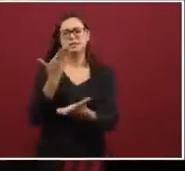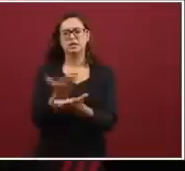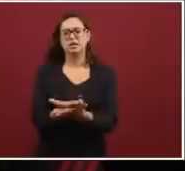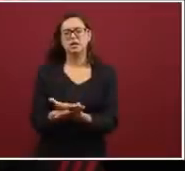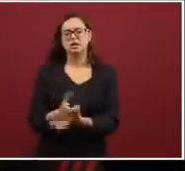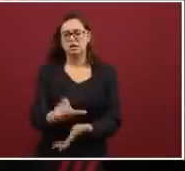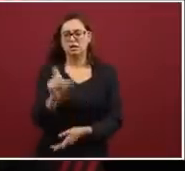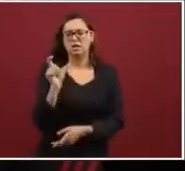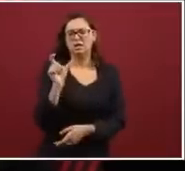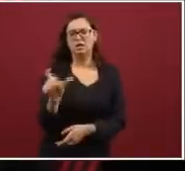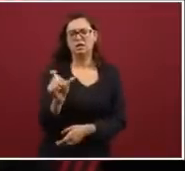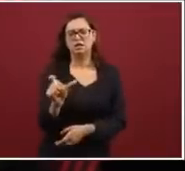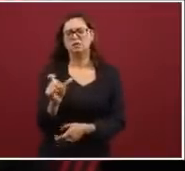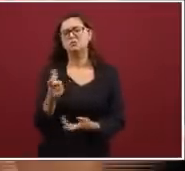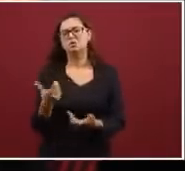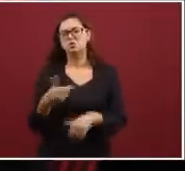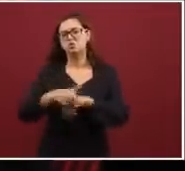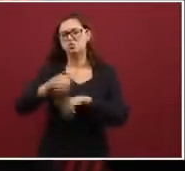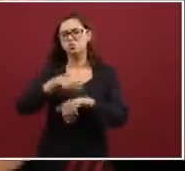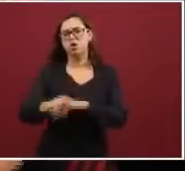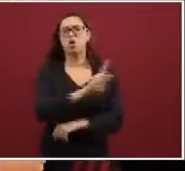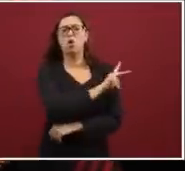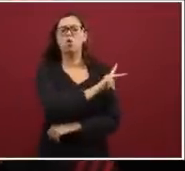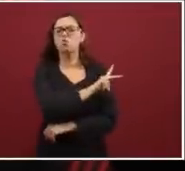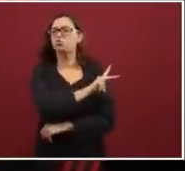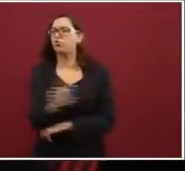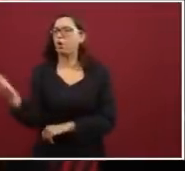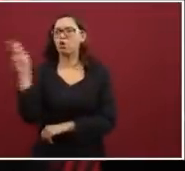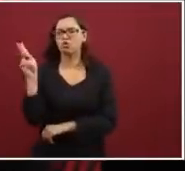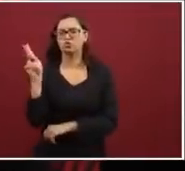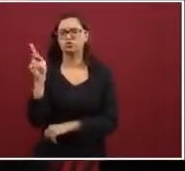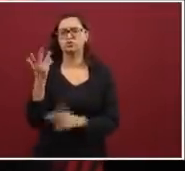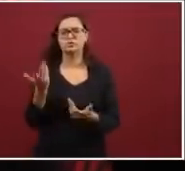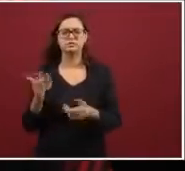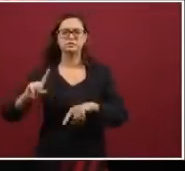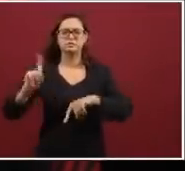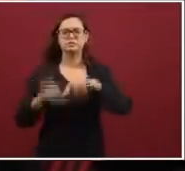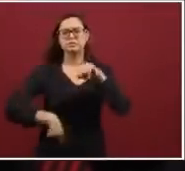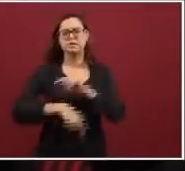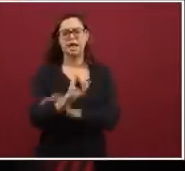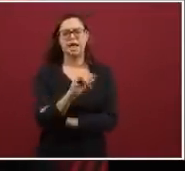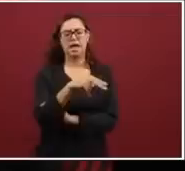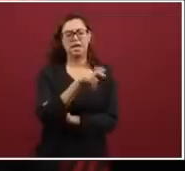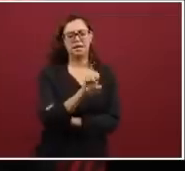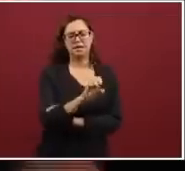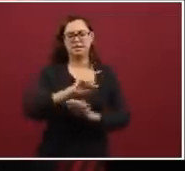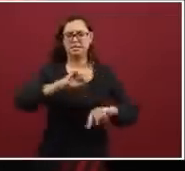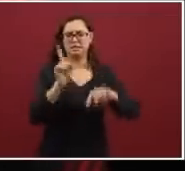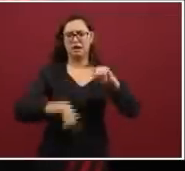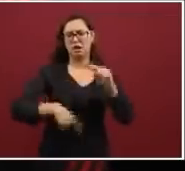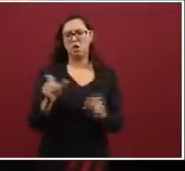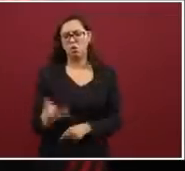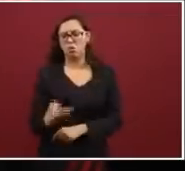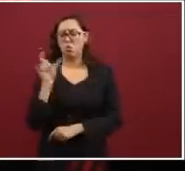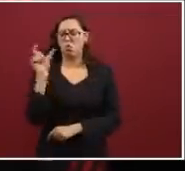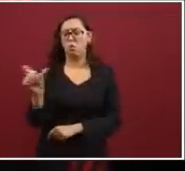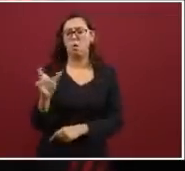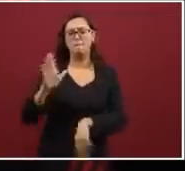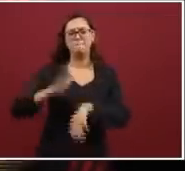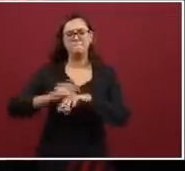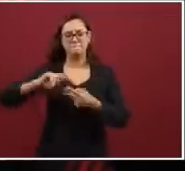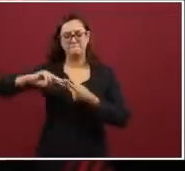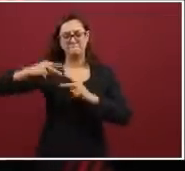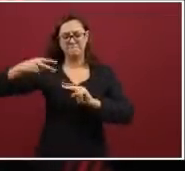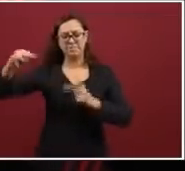de identidad para los mexicanos que desplace a la credencial de elector en un registro biométrico que sea más efectivo,